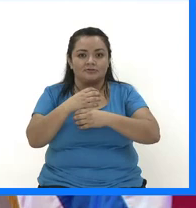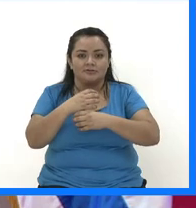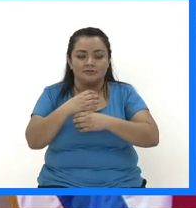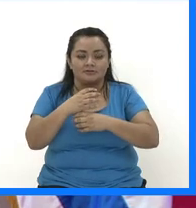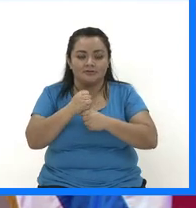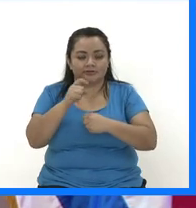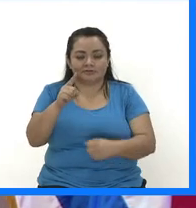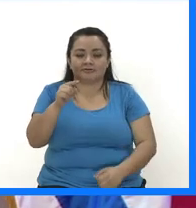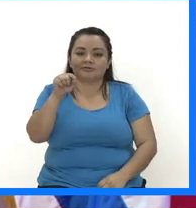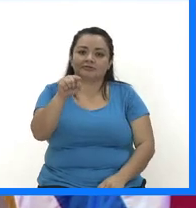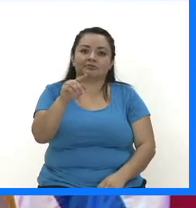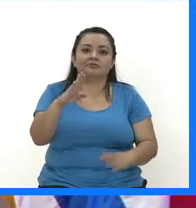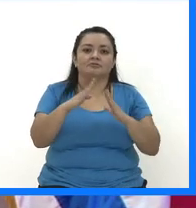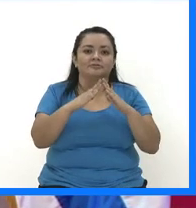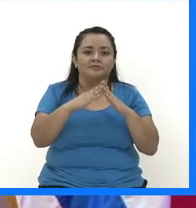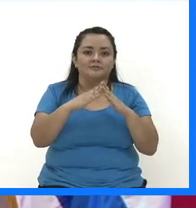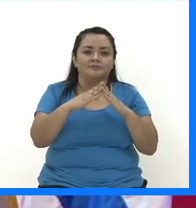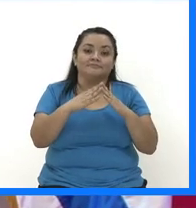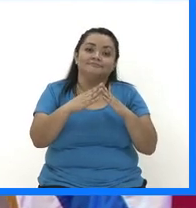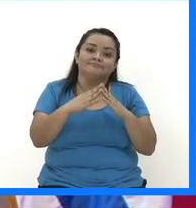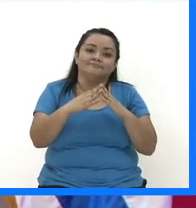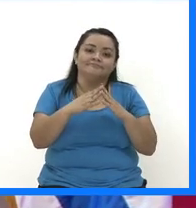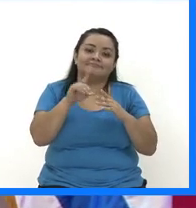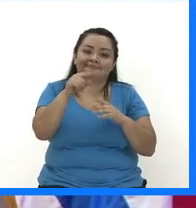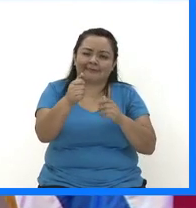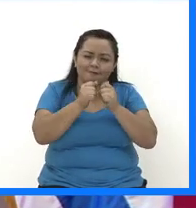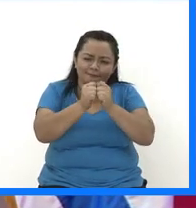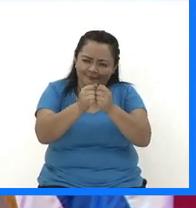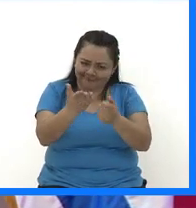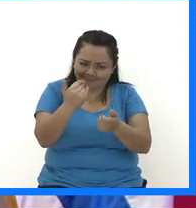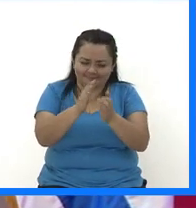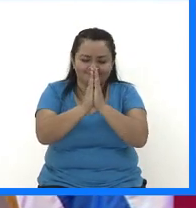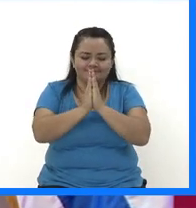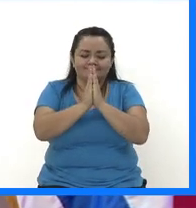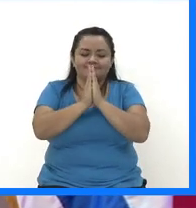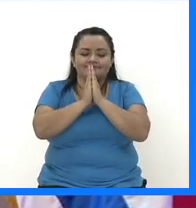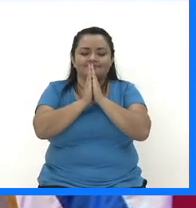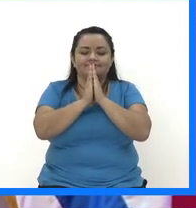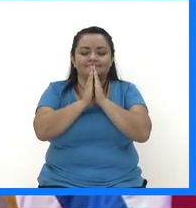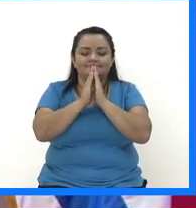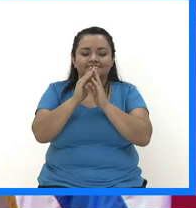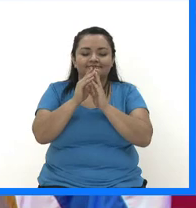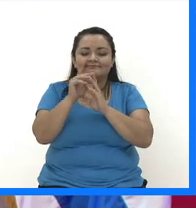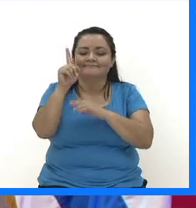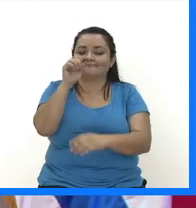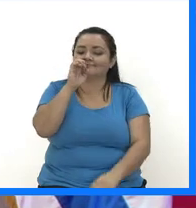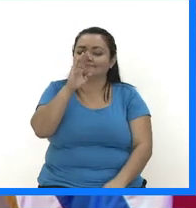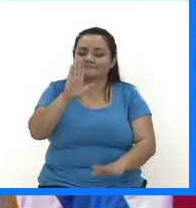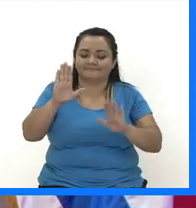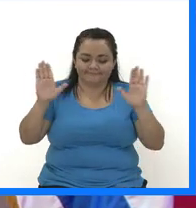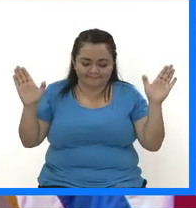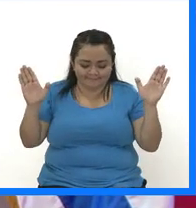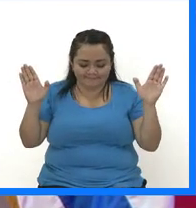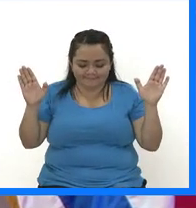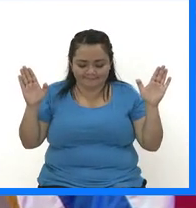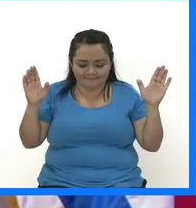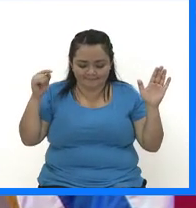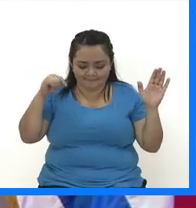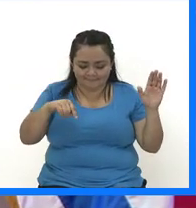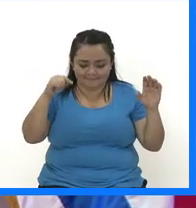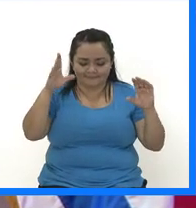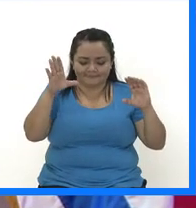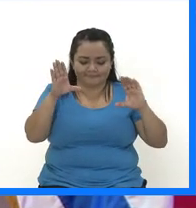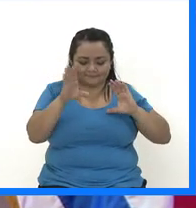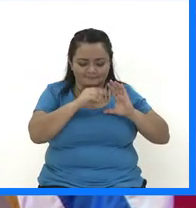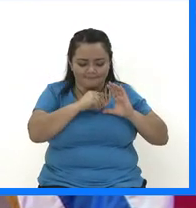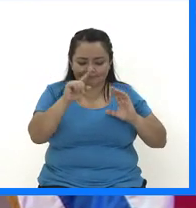ahí donde usted está porque no ahora conmigo de la siguiente manera y le dice señor jesús yo